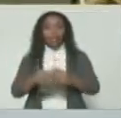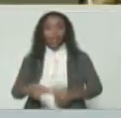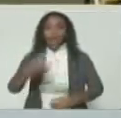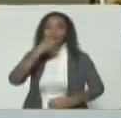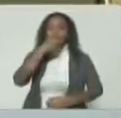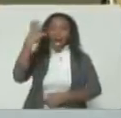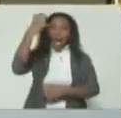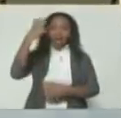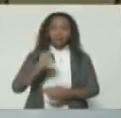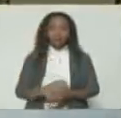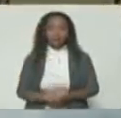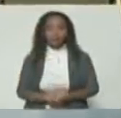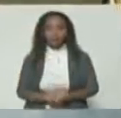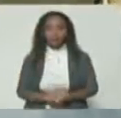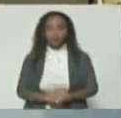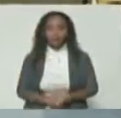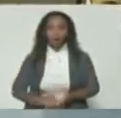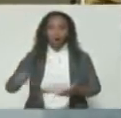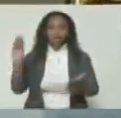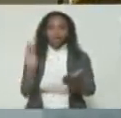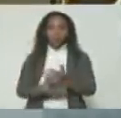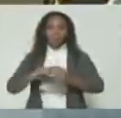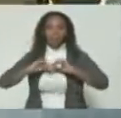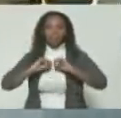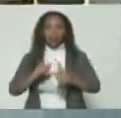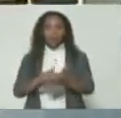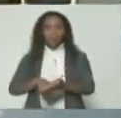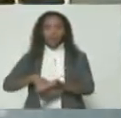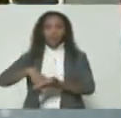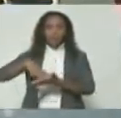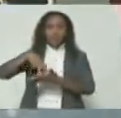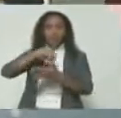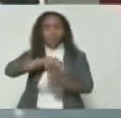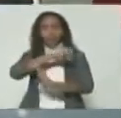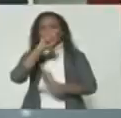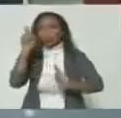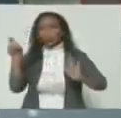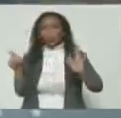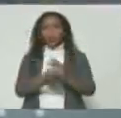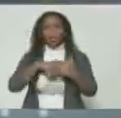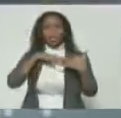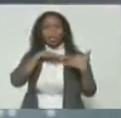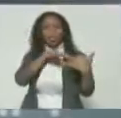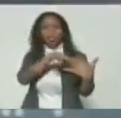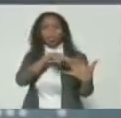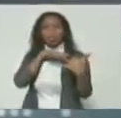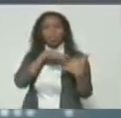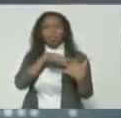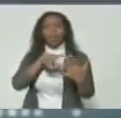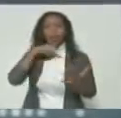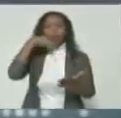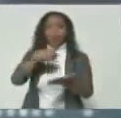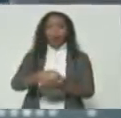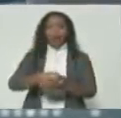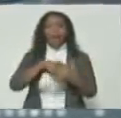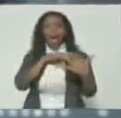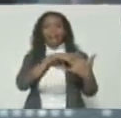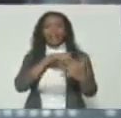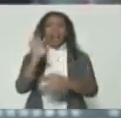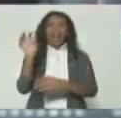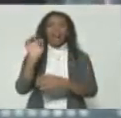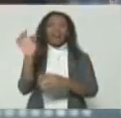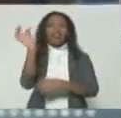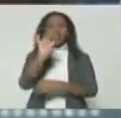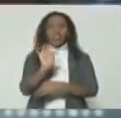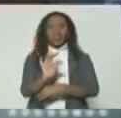nuevo cuando arrancó la insurrección general, la guerra llamada la Guerra Federal, que